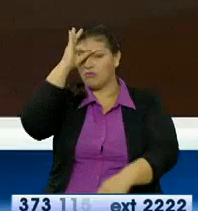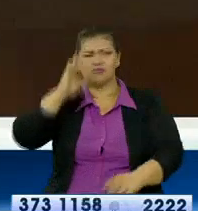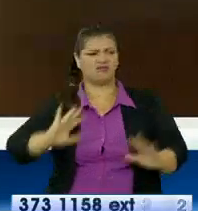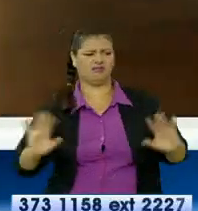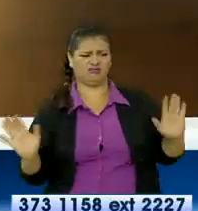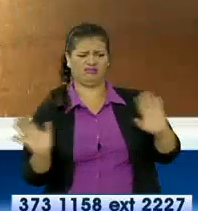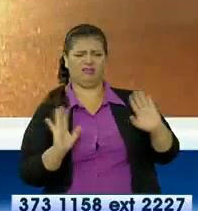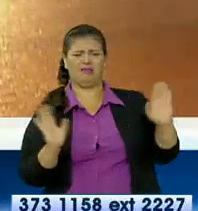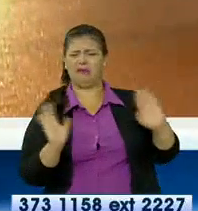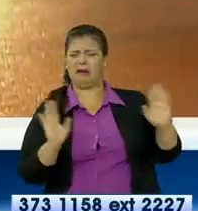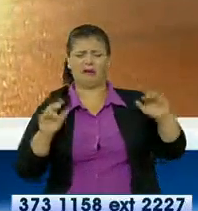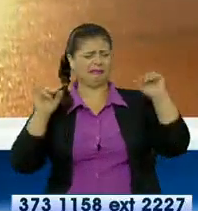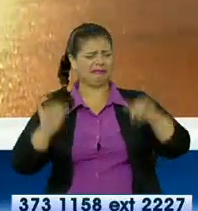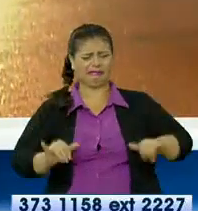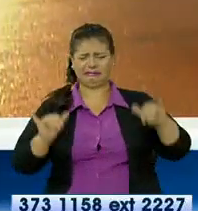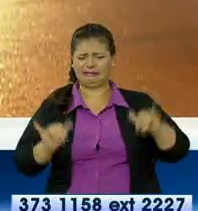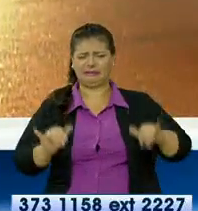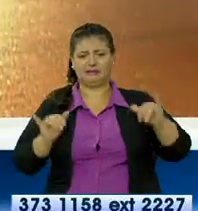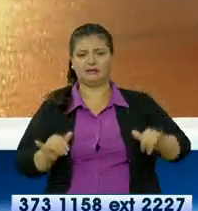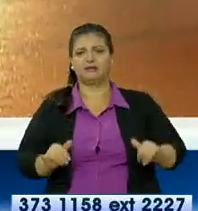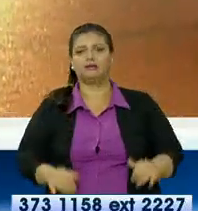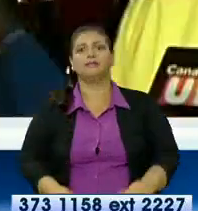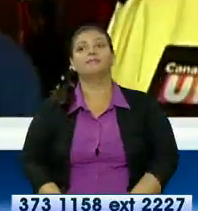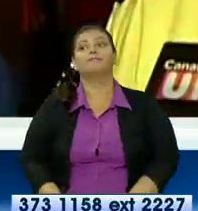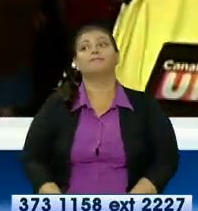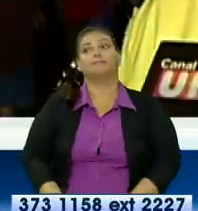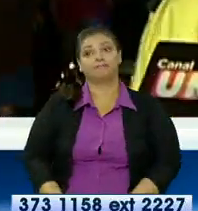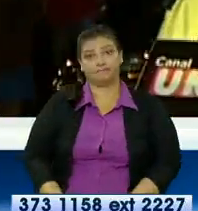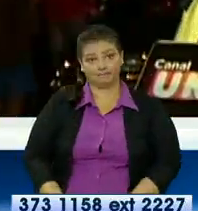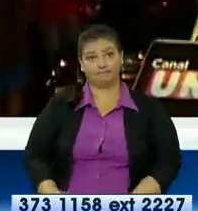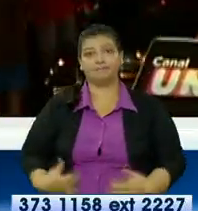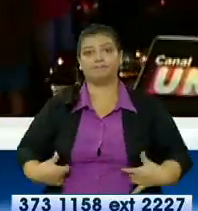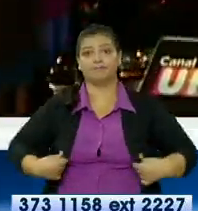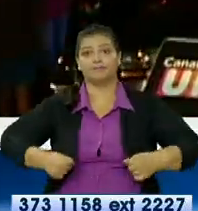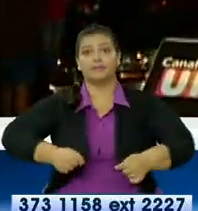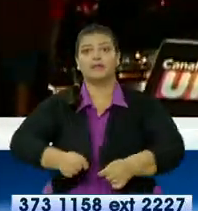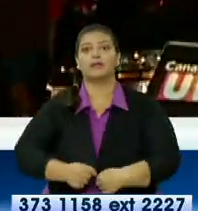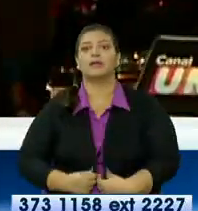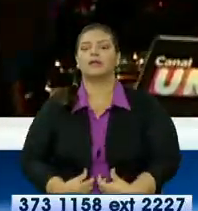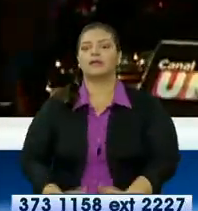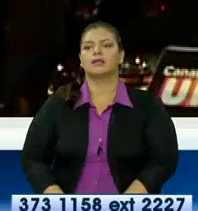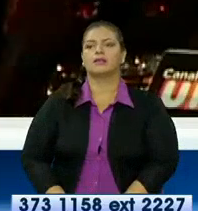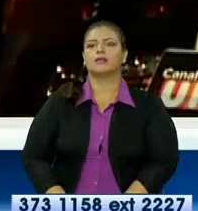pasó la señal reglamentaria, él está pidiéndole la prueba de alcoholemia al otro